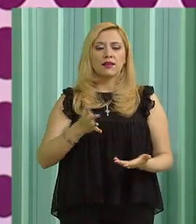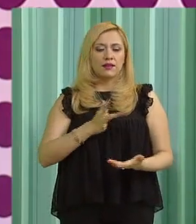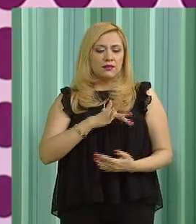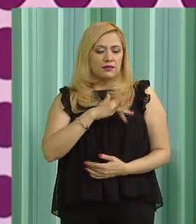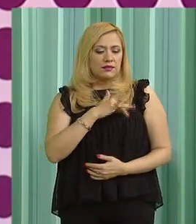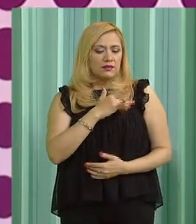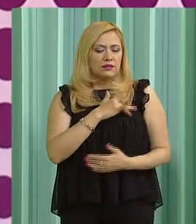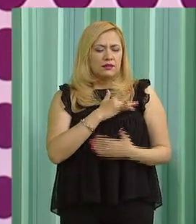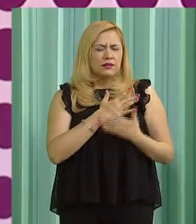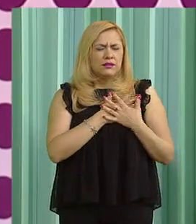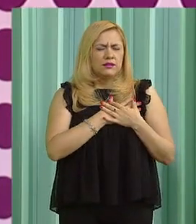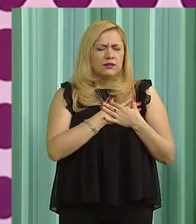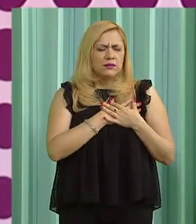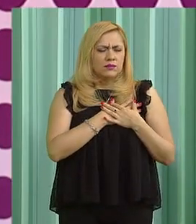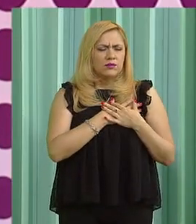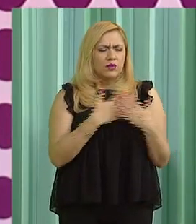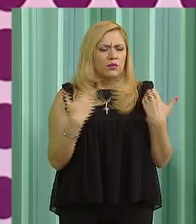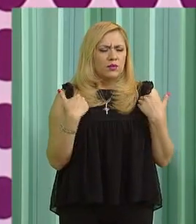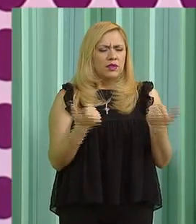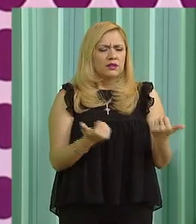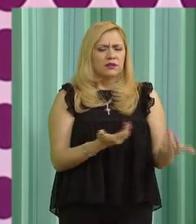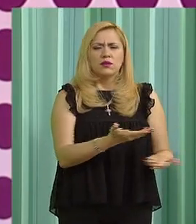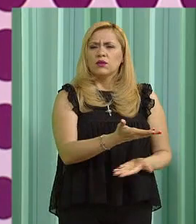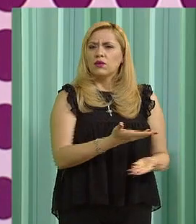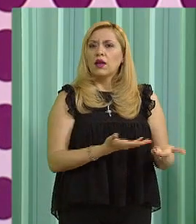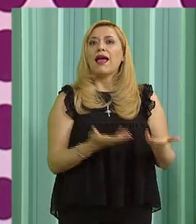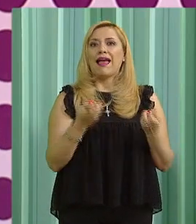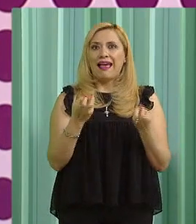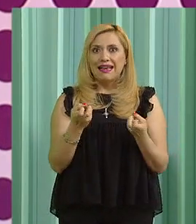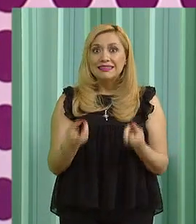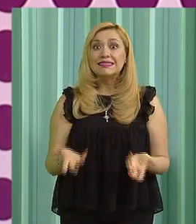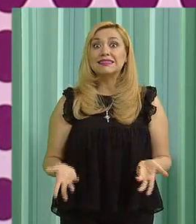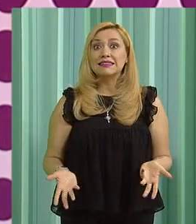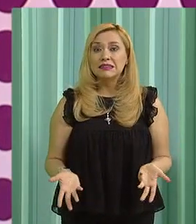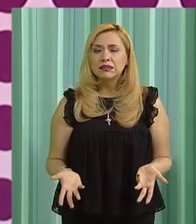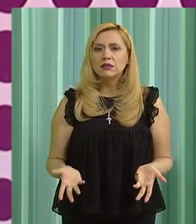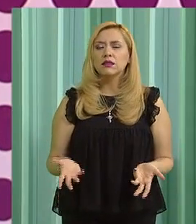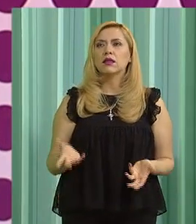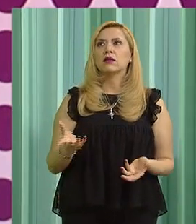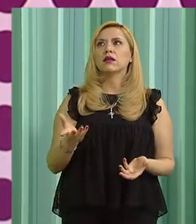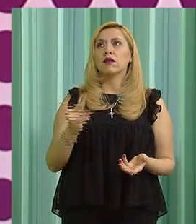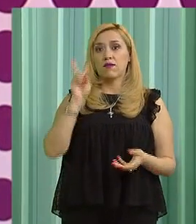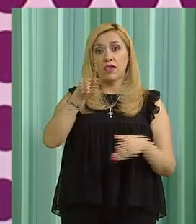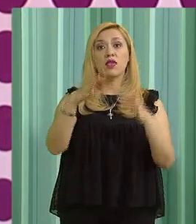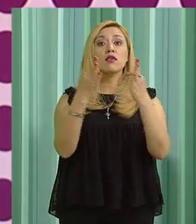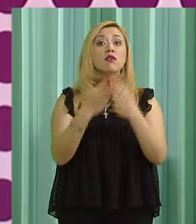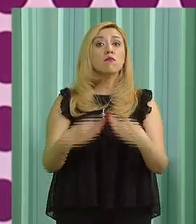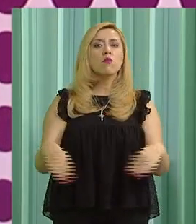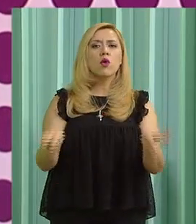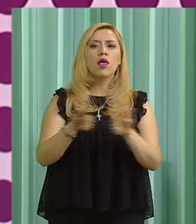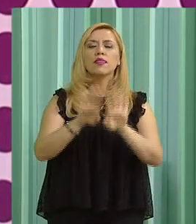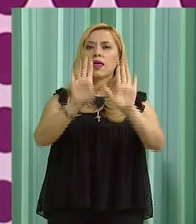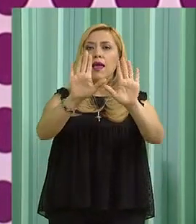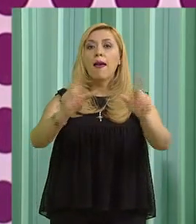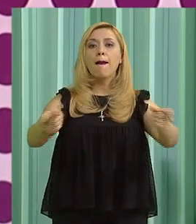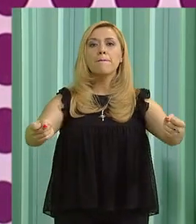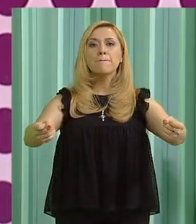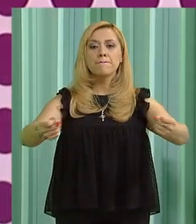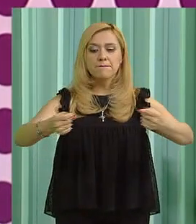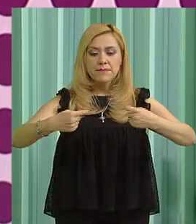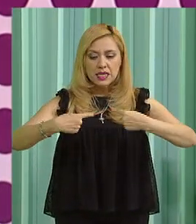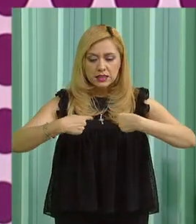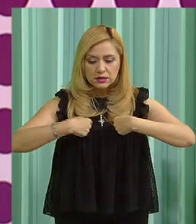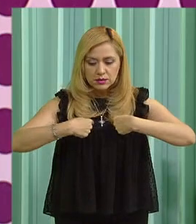iría un poquito más ahí en esto, en cuanto a la importancia de la autocompasión, ¿no?